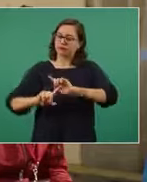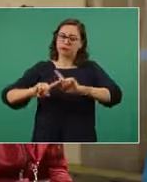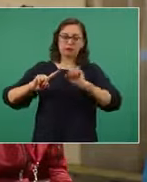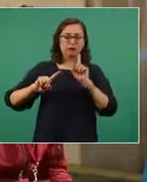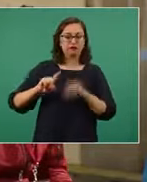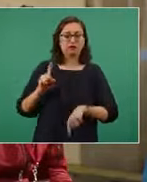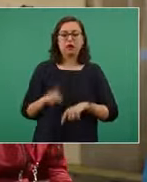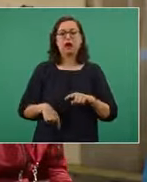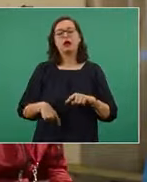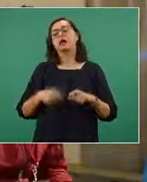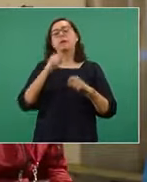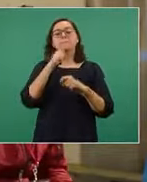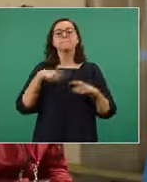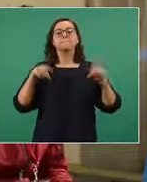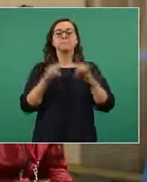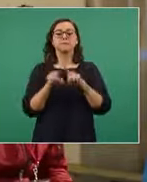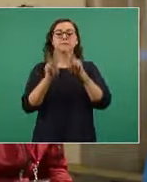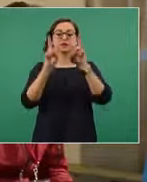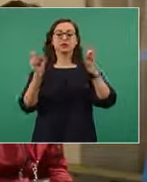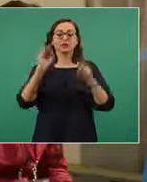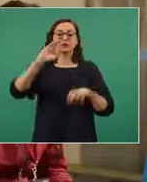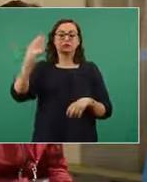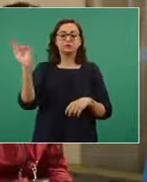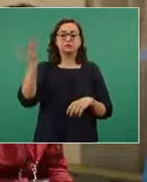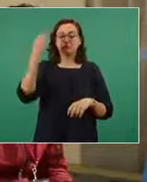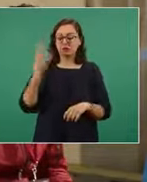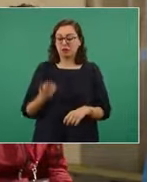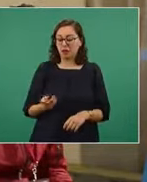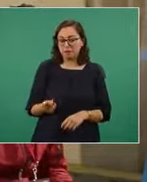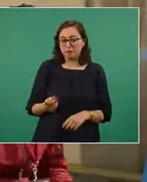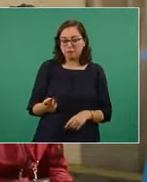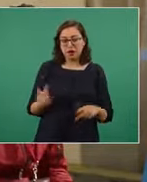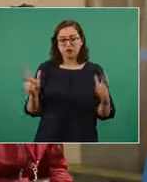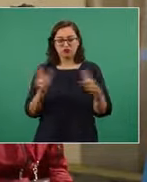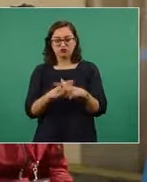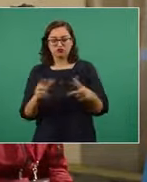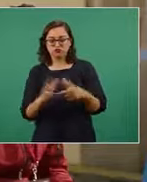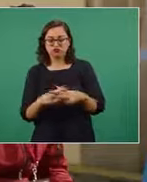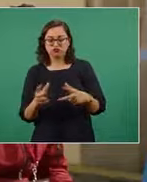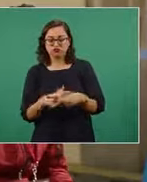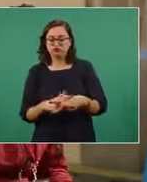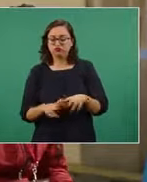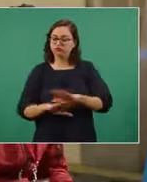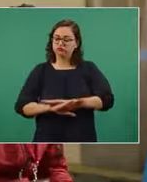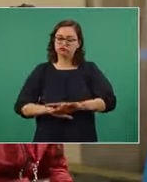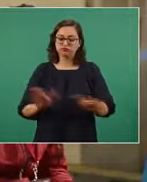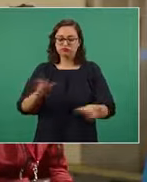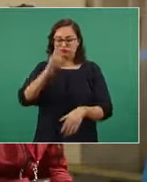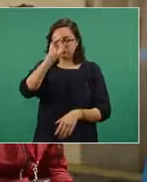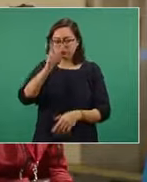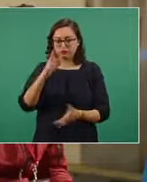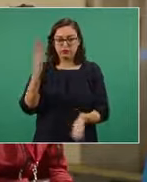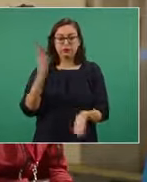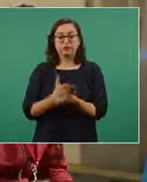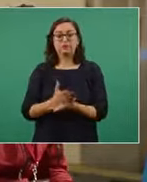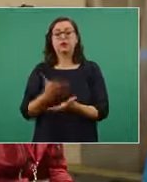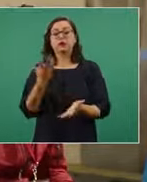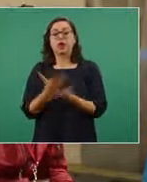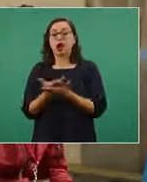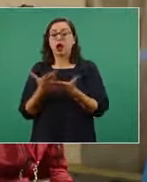local con la federal en el tema de impedir peleas de perros. Hoy, más de medio centenar de artistas e intelectuales